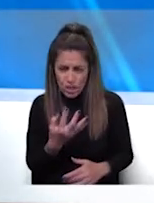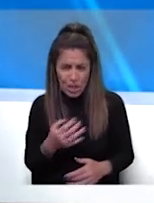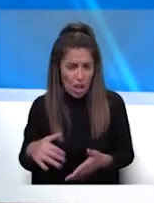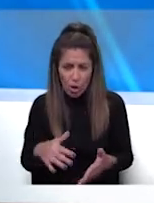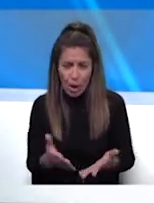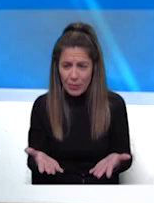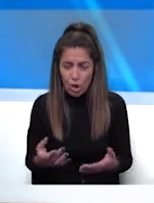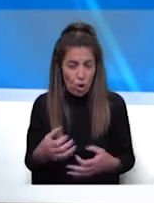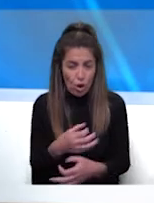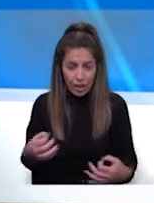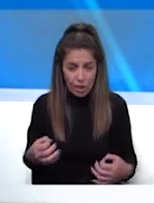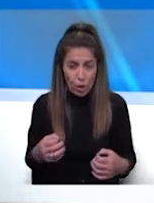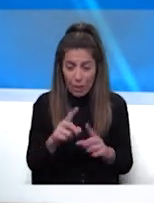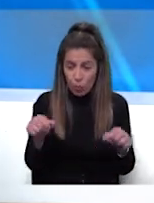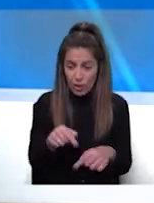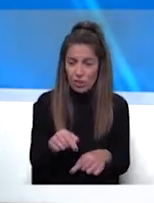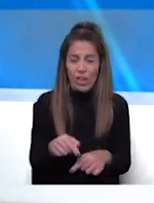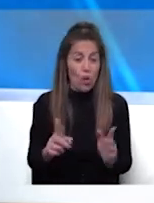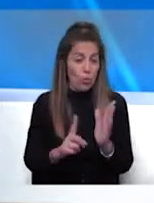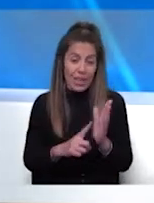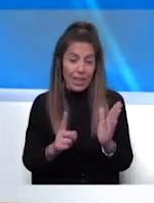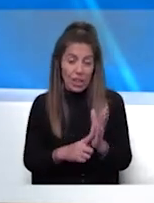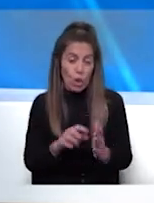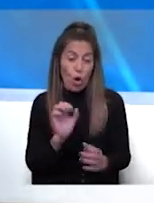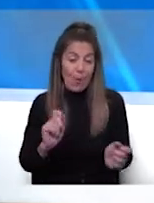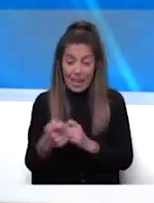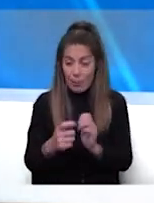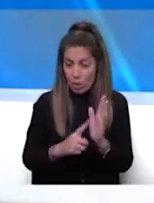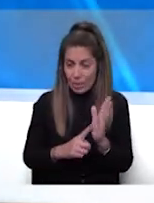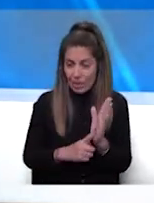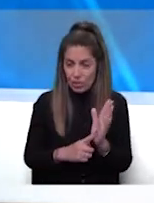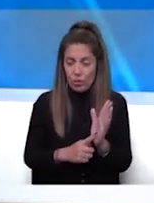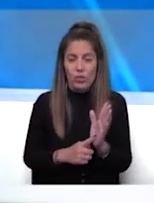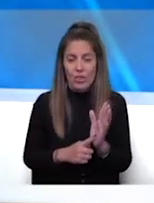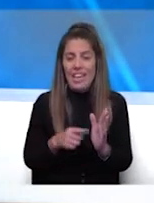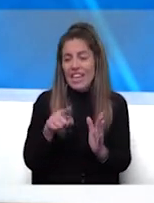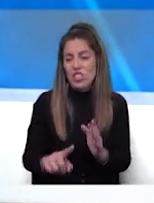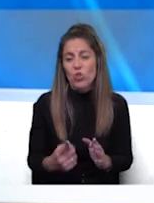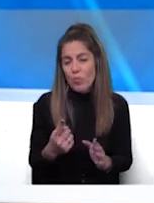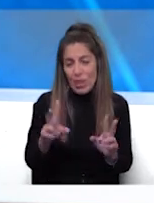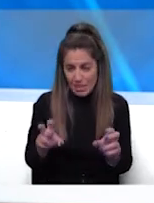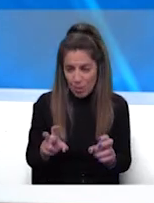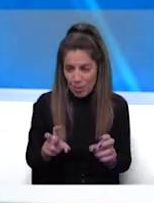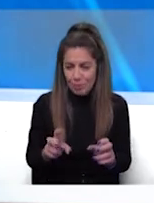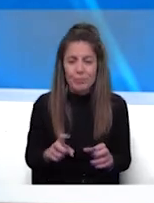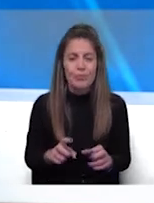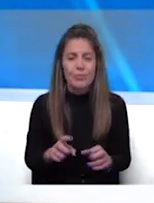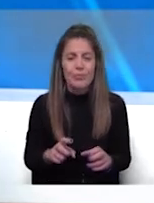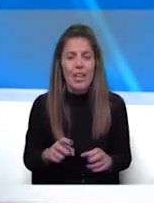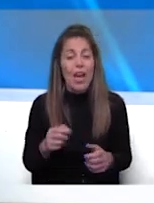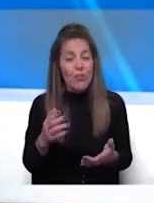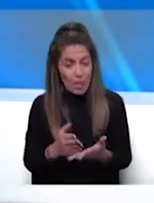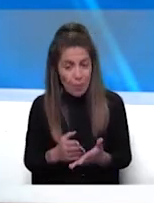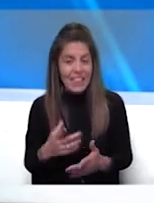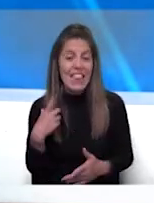caminos correctos para cuestionar un decreto o para cambiar un decreto. Ese es el primer punto. Finalmente el